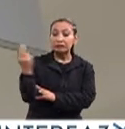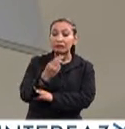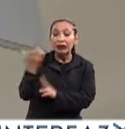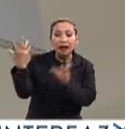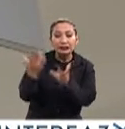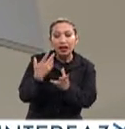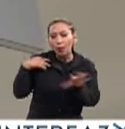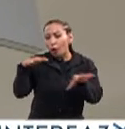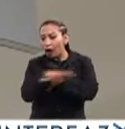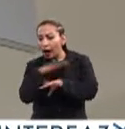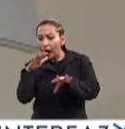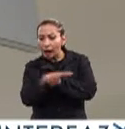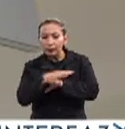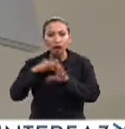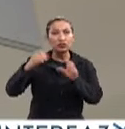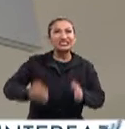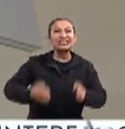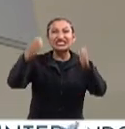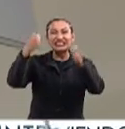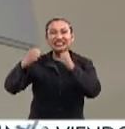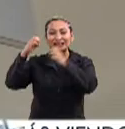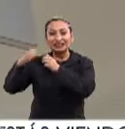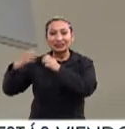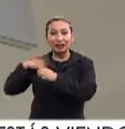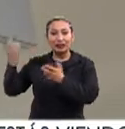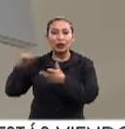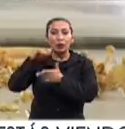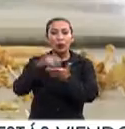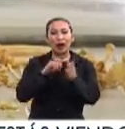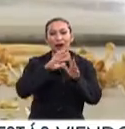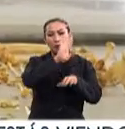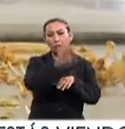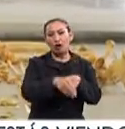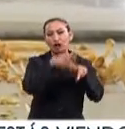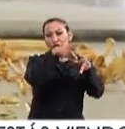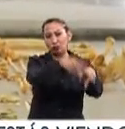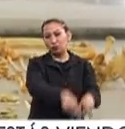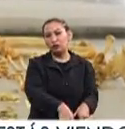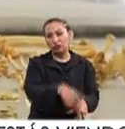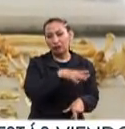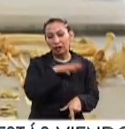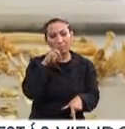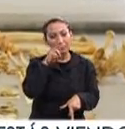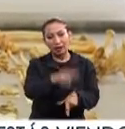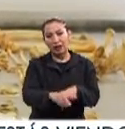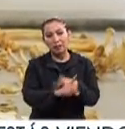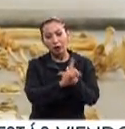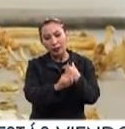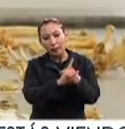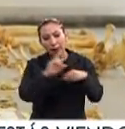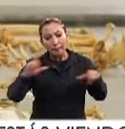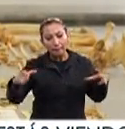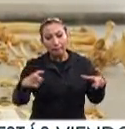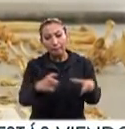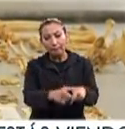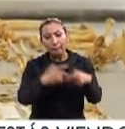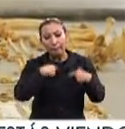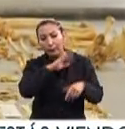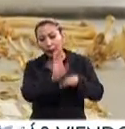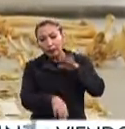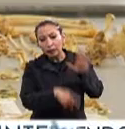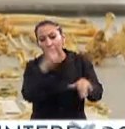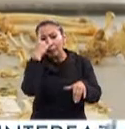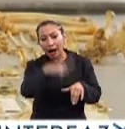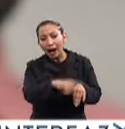de realizar modificaciones arquitectónicas del anfiteatro de la facultad y ante la problemática de que disminuía el número de cadáveres